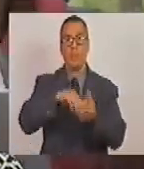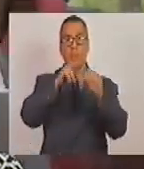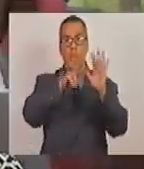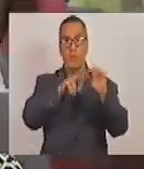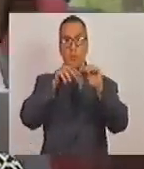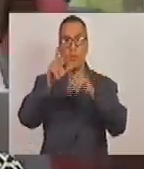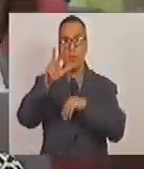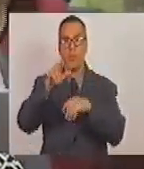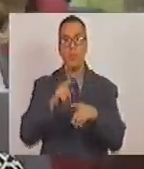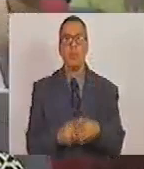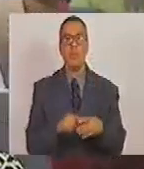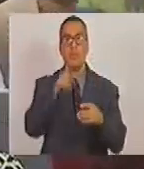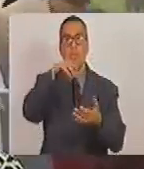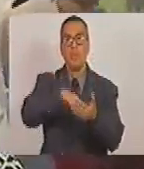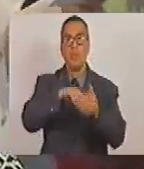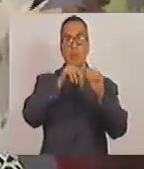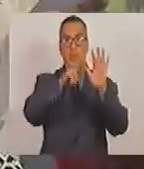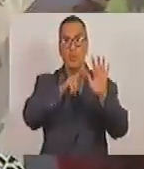1973,